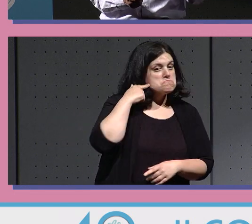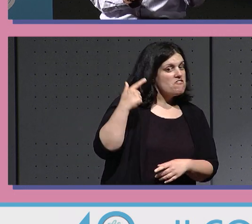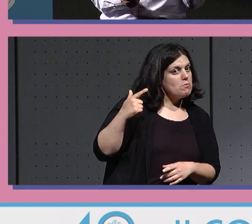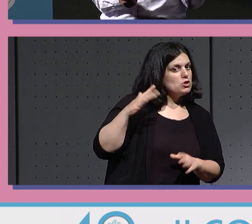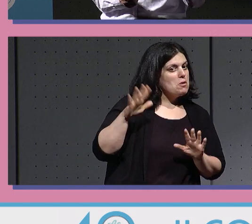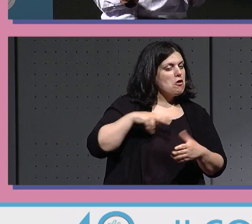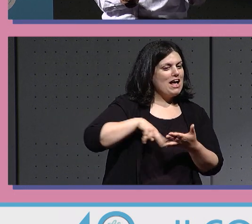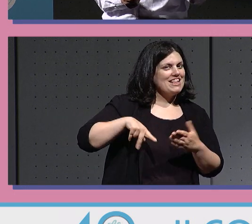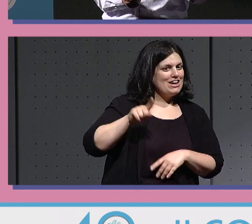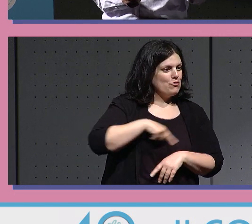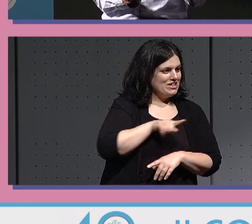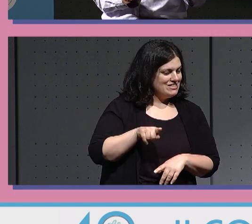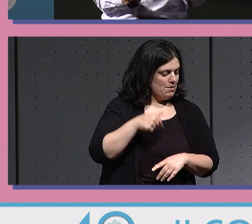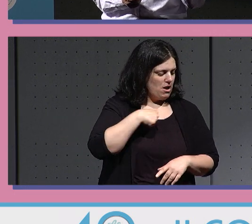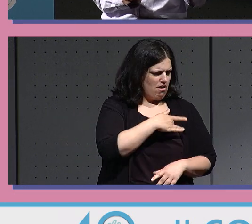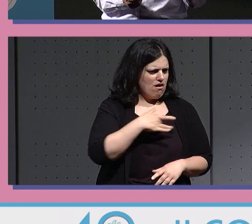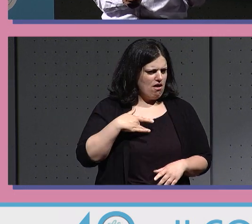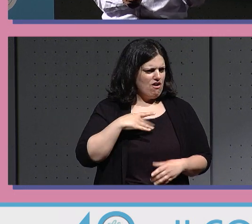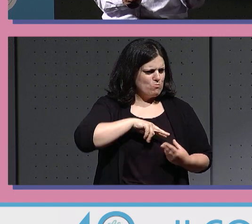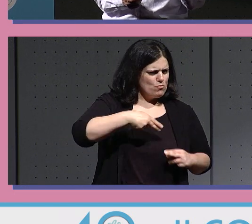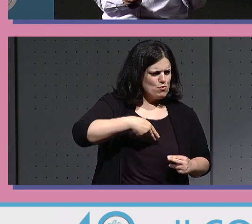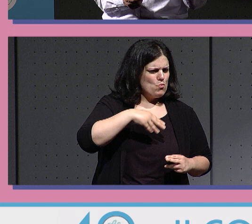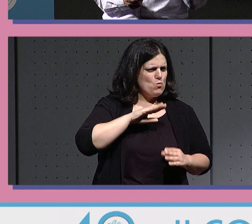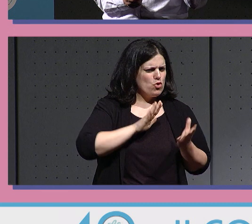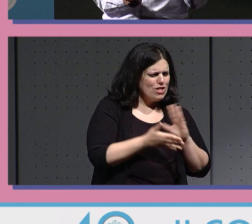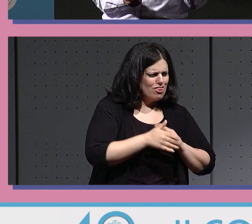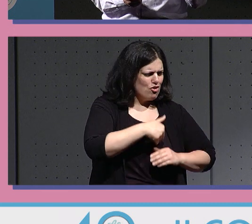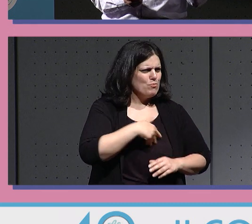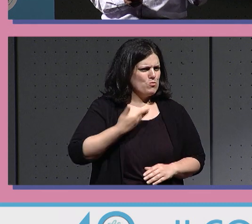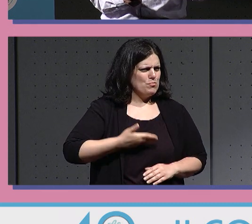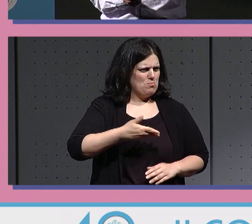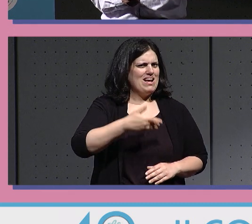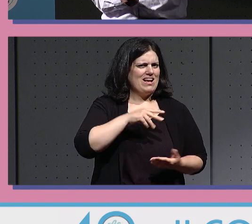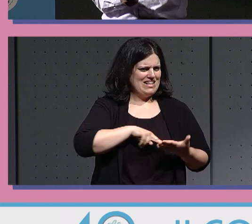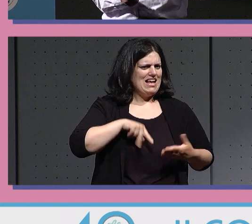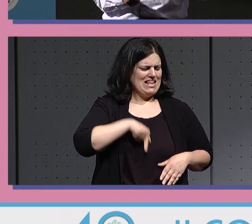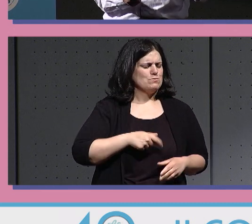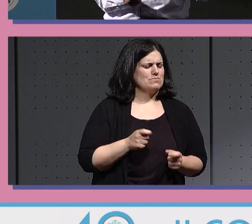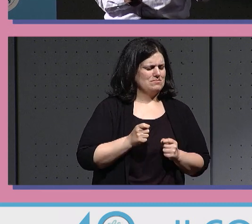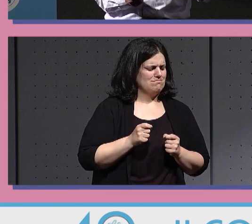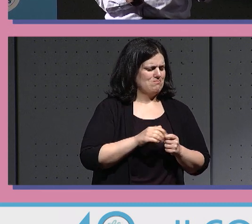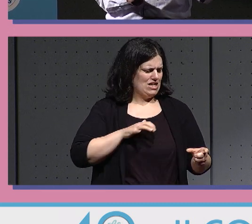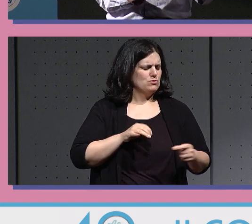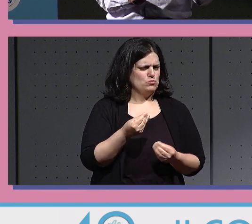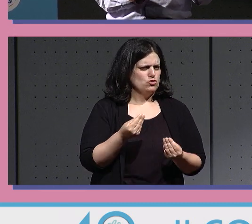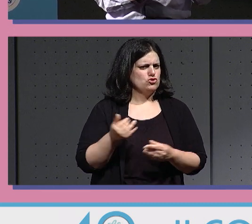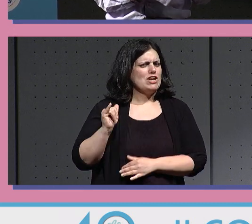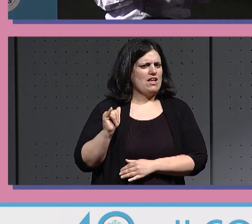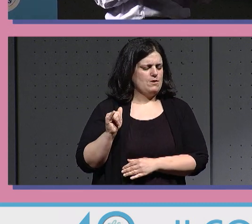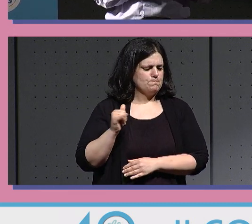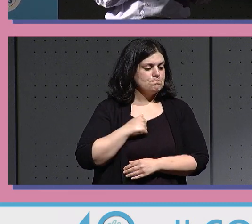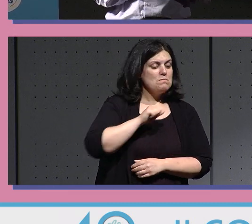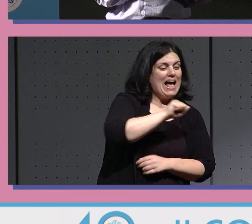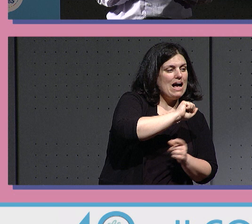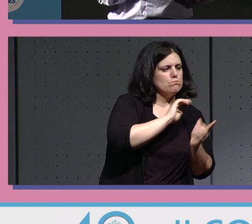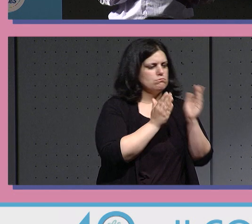ultra prevalente que representa más de la mitad del cáncer de mama hereditario. Un cambio de letra, una A por una G. Una